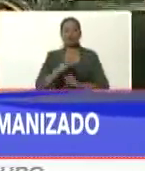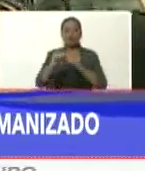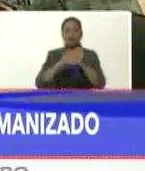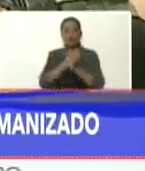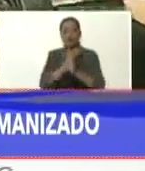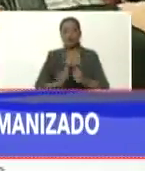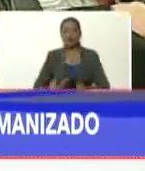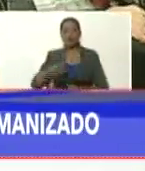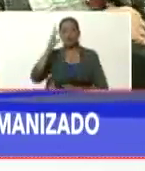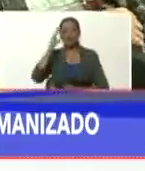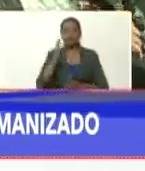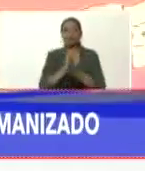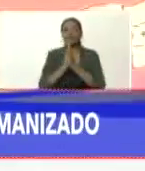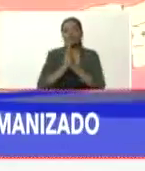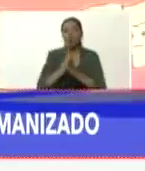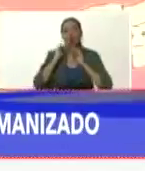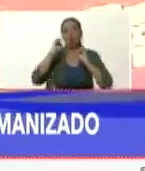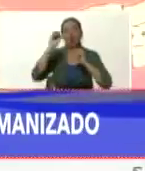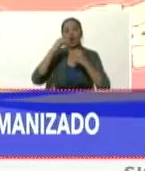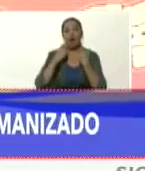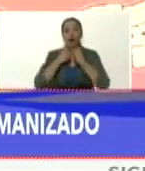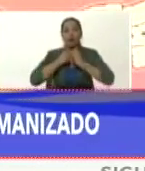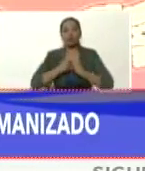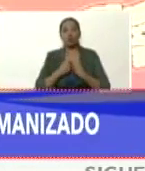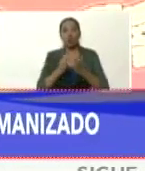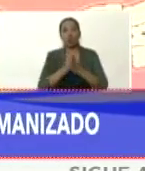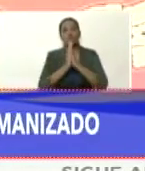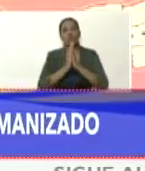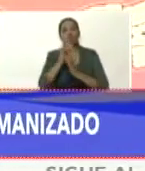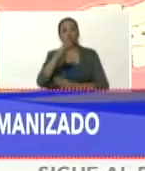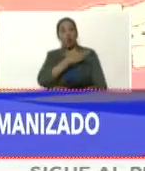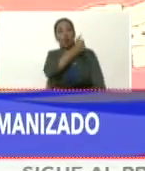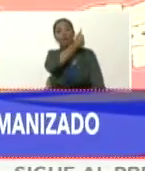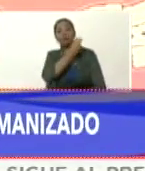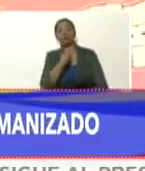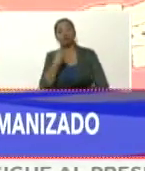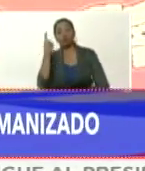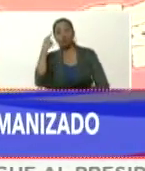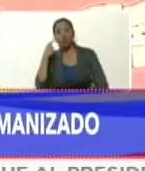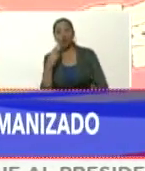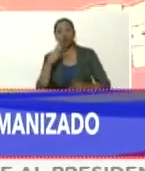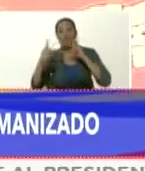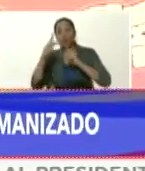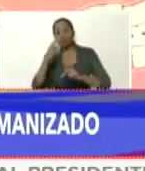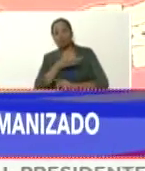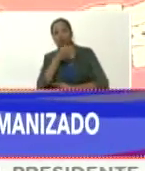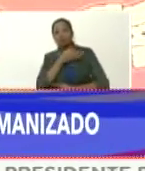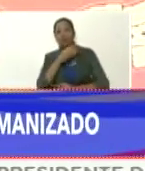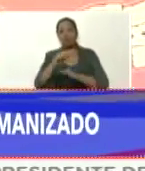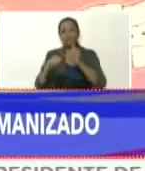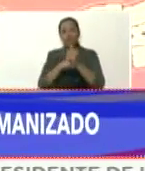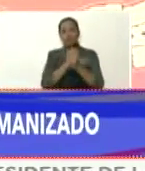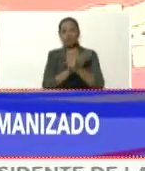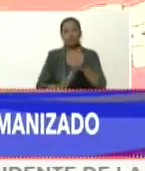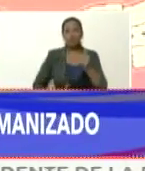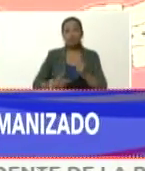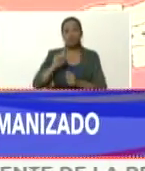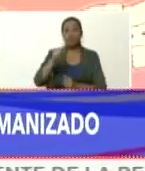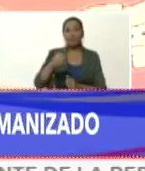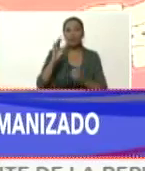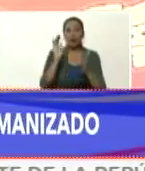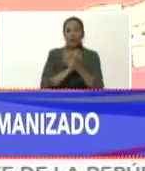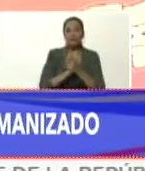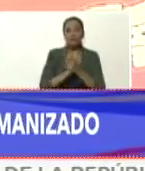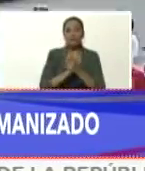vicepresidenta, tenemos que lograrlo, Aristóbulo, oído Aristóbulo, tú eres el jefe de la política social, vicepresidente. Compañera